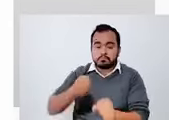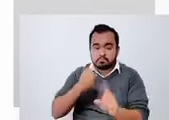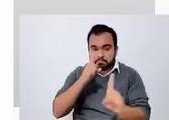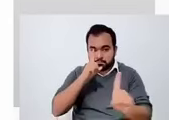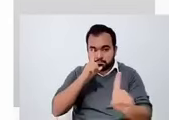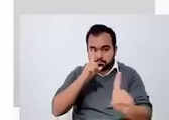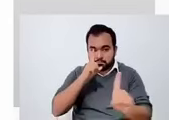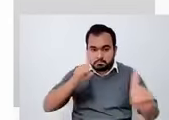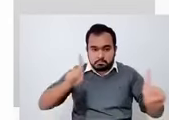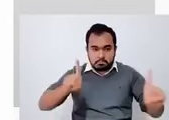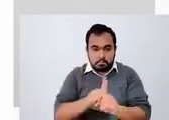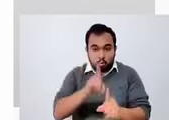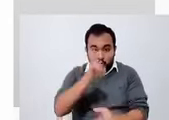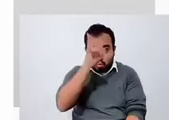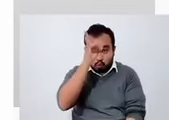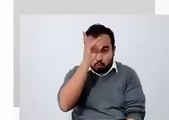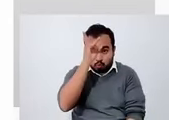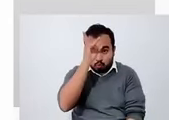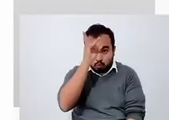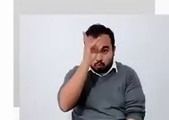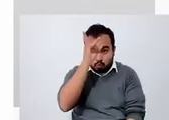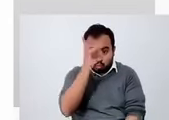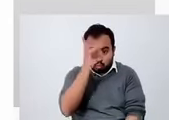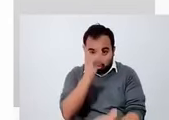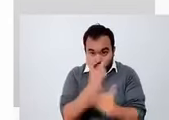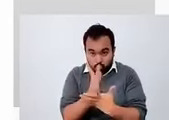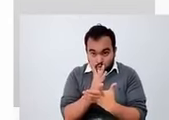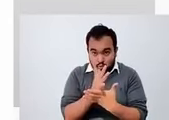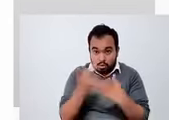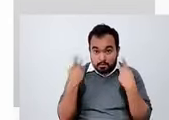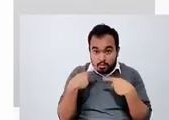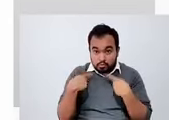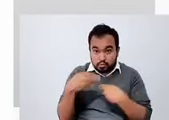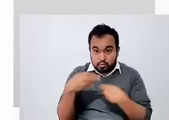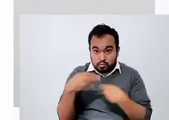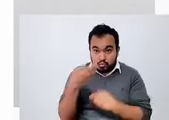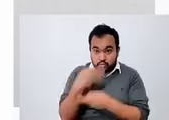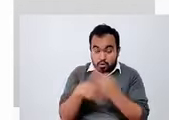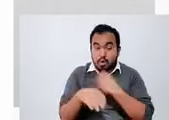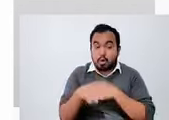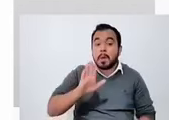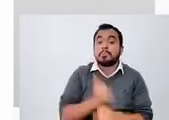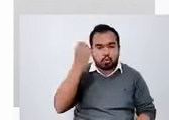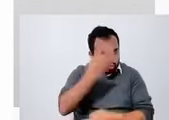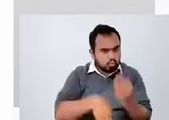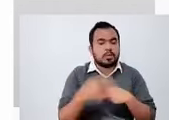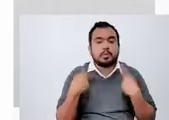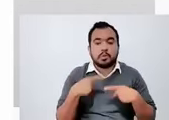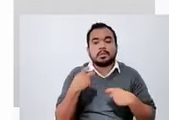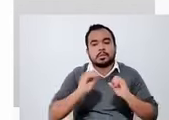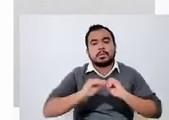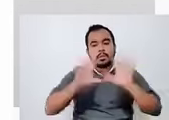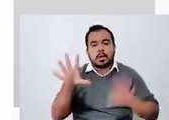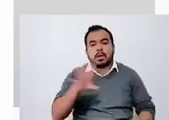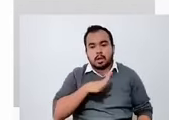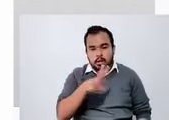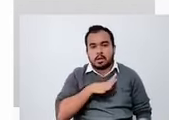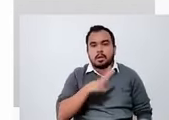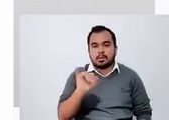buenas ciudadanas y a los buenos ciudadanos o a los que parecen inocentes, se le da a todo el mundo. Por lo tanto, claro que hay, es decir, un límite